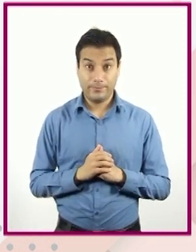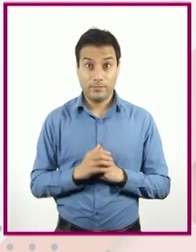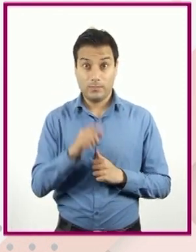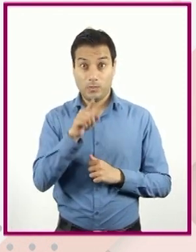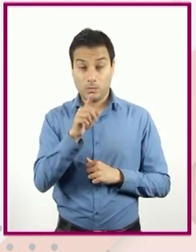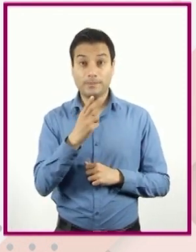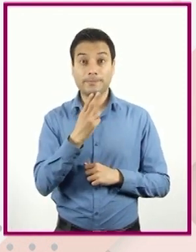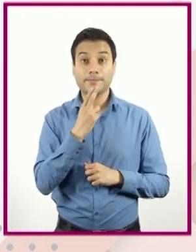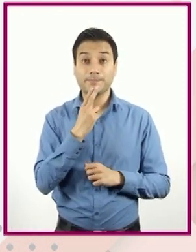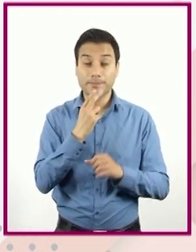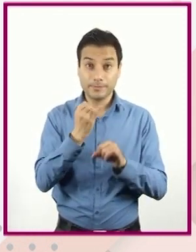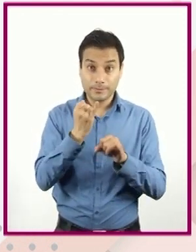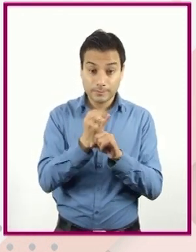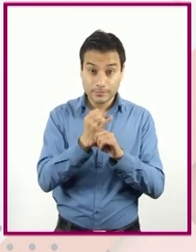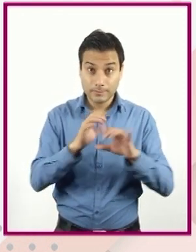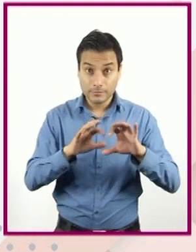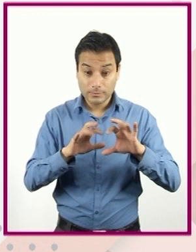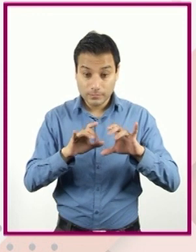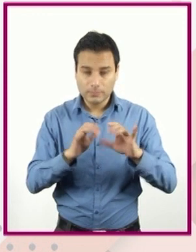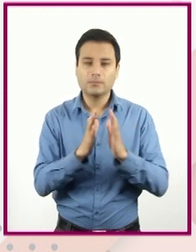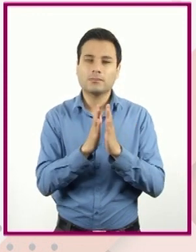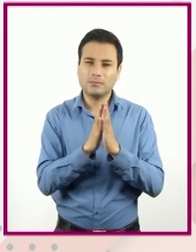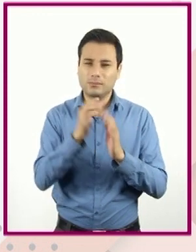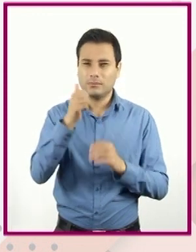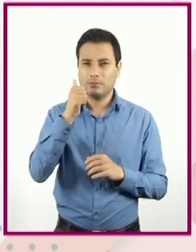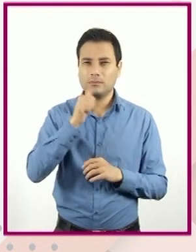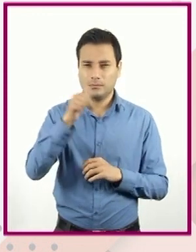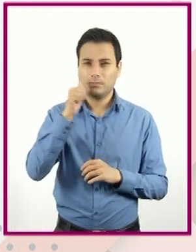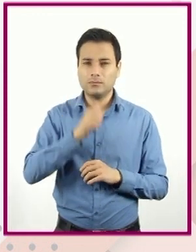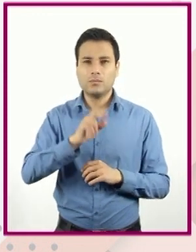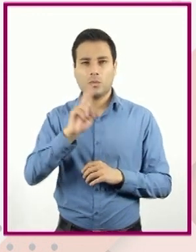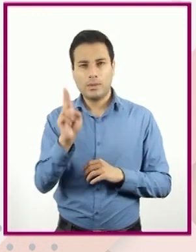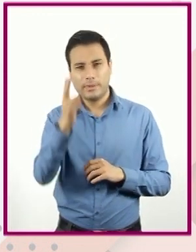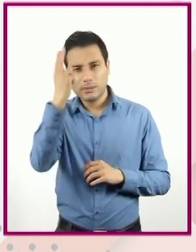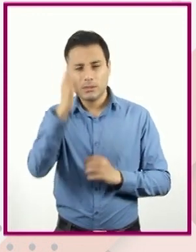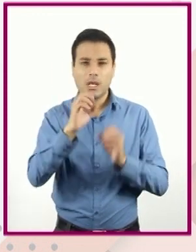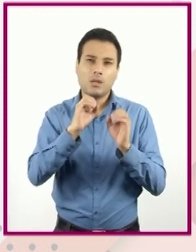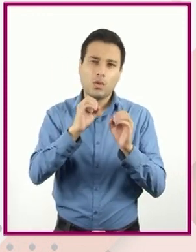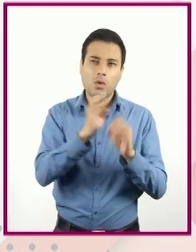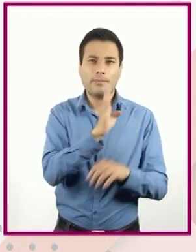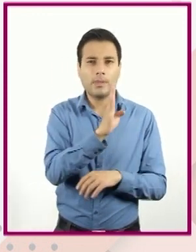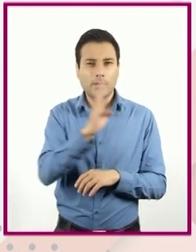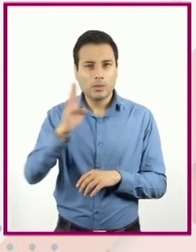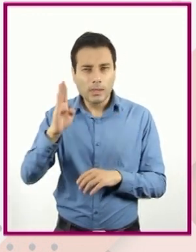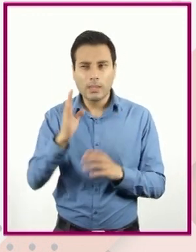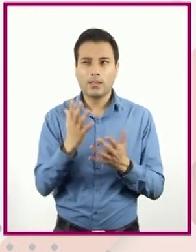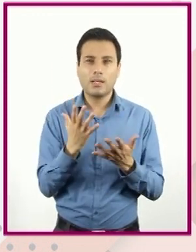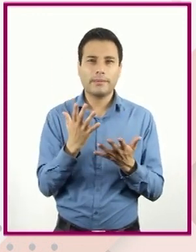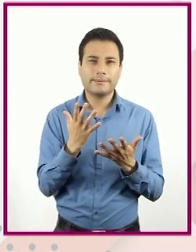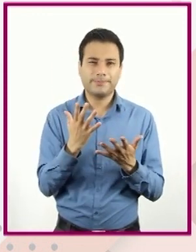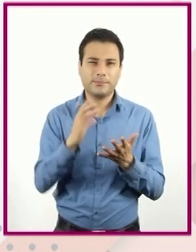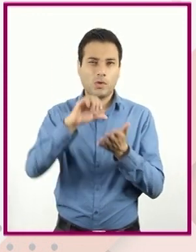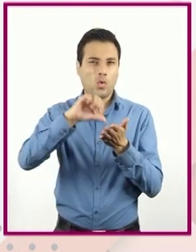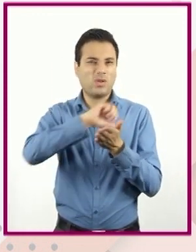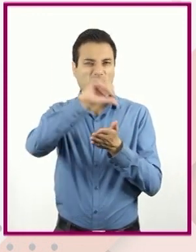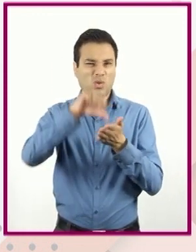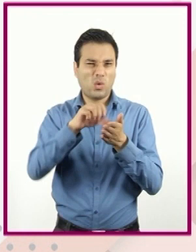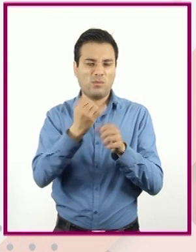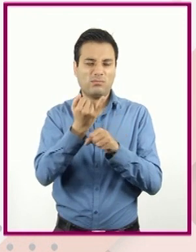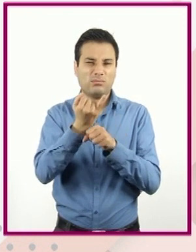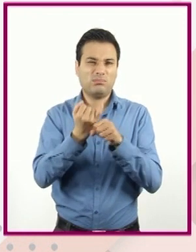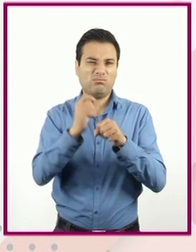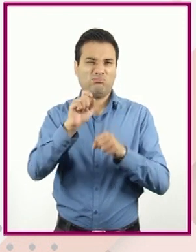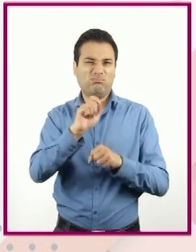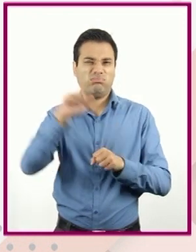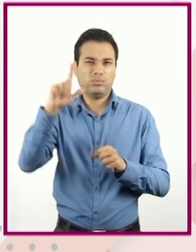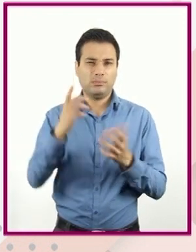digitales, recuerden utilizar preferentemente sitios de universidades, bibliotecas o centros de investigación, de